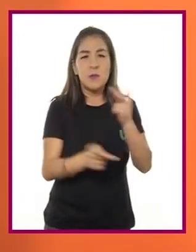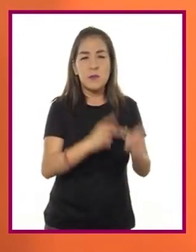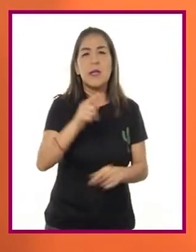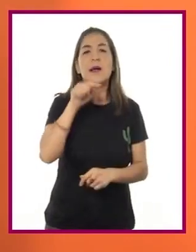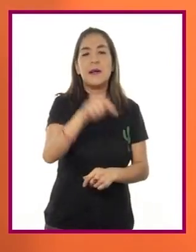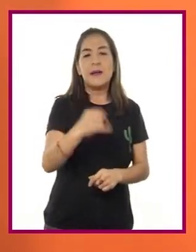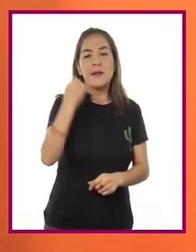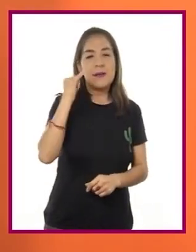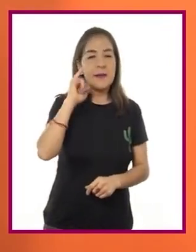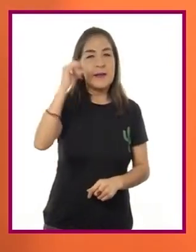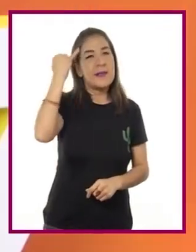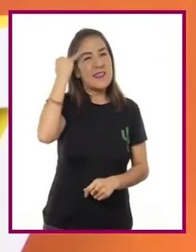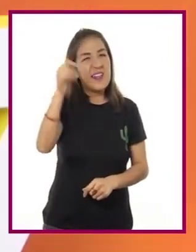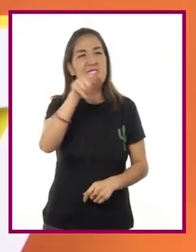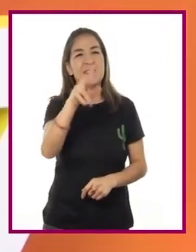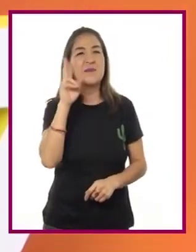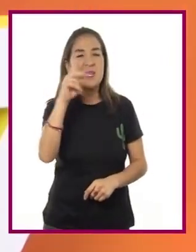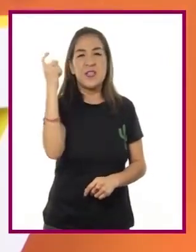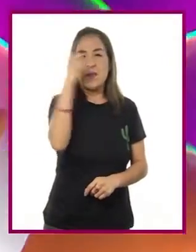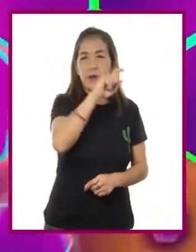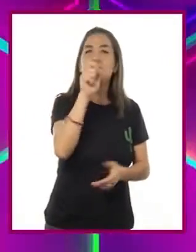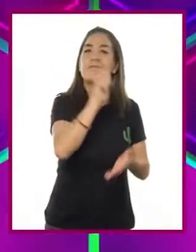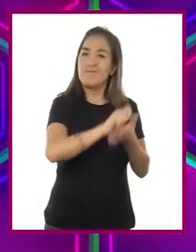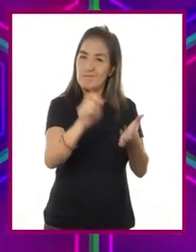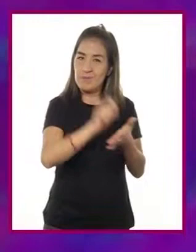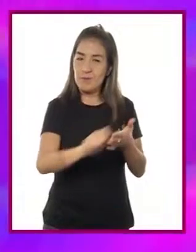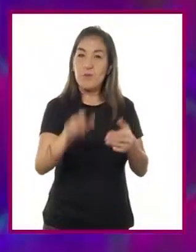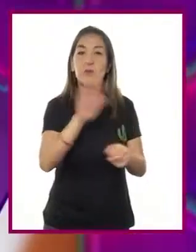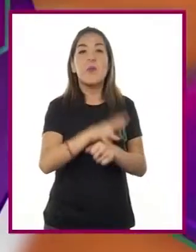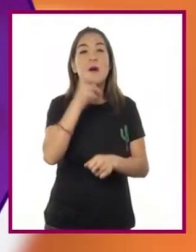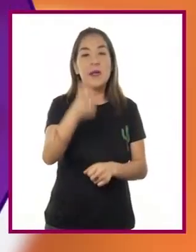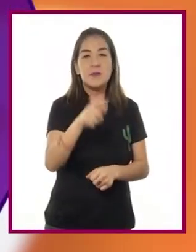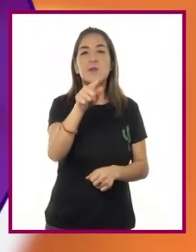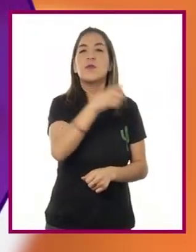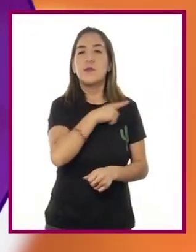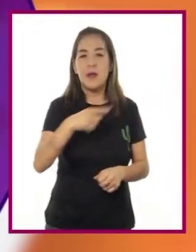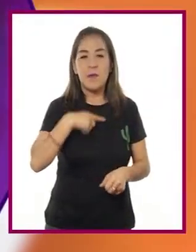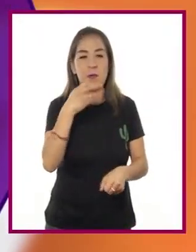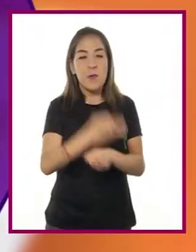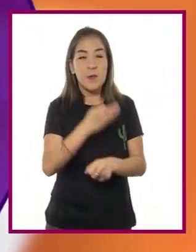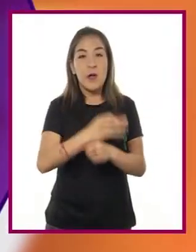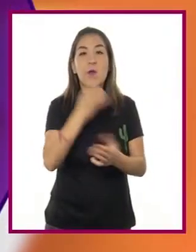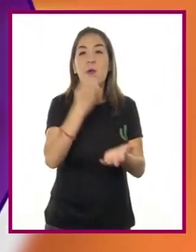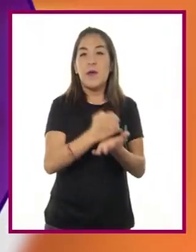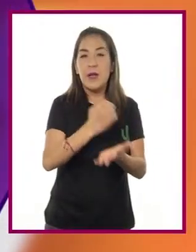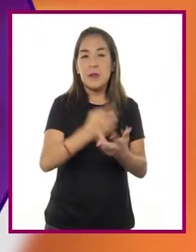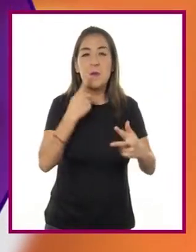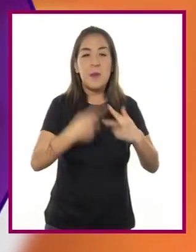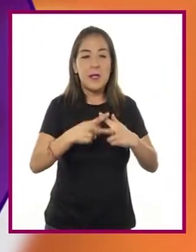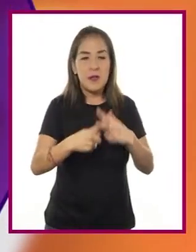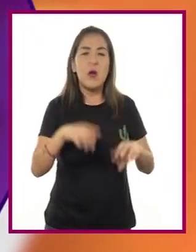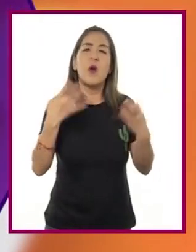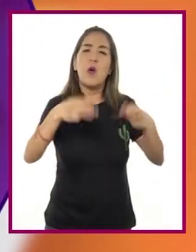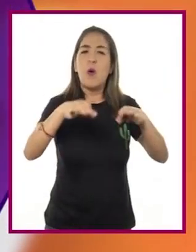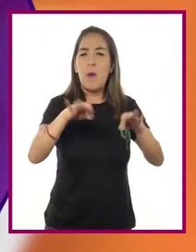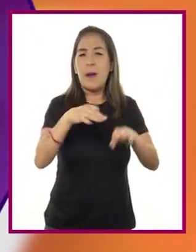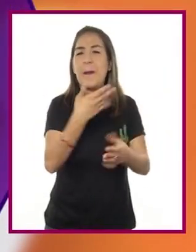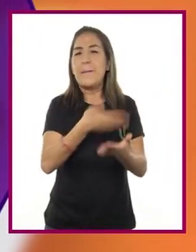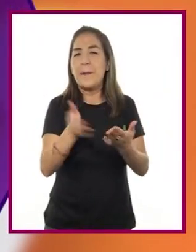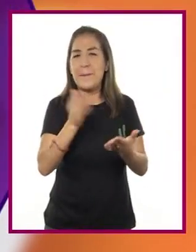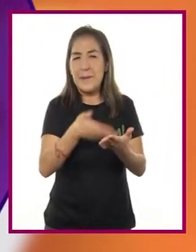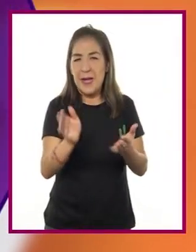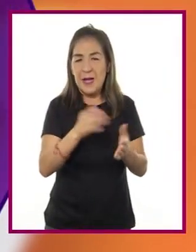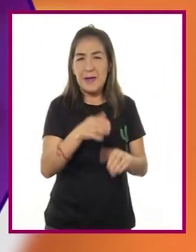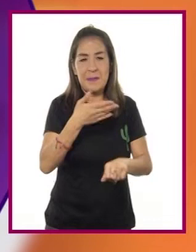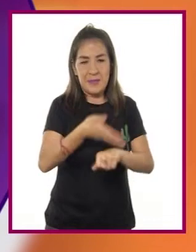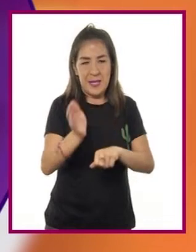y reflexiones que les surjan. Por lo mismo, les sugerimos que tengan a la mano su cuaderno de matemáticas u hojas blancas, un